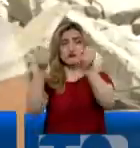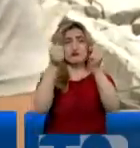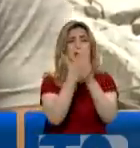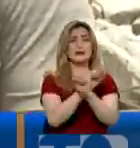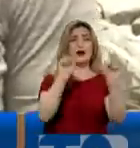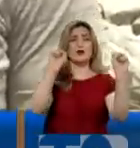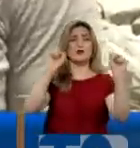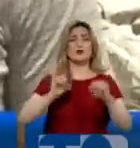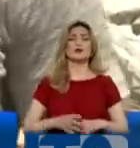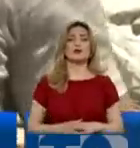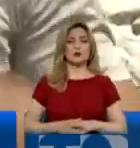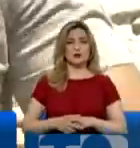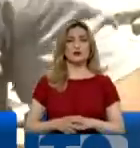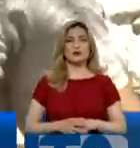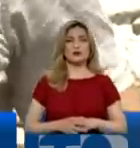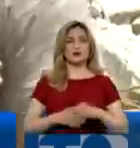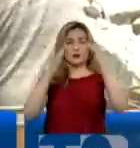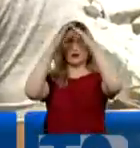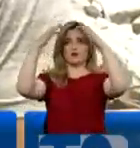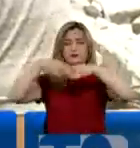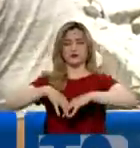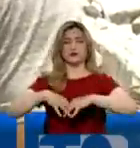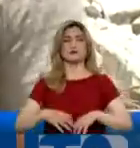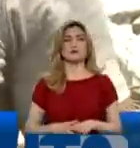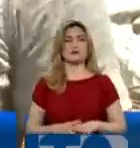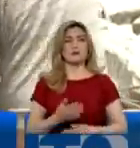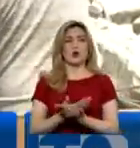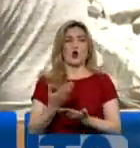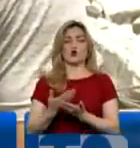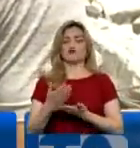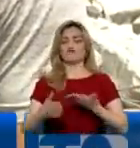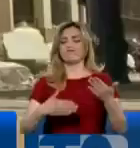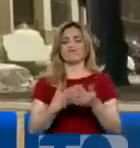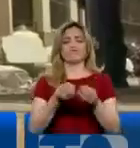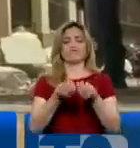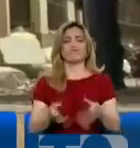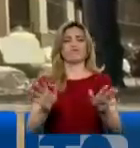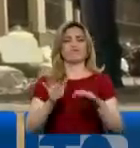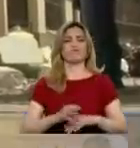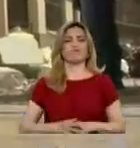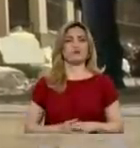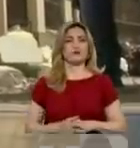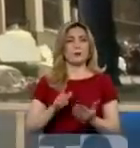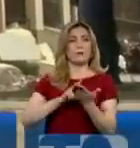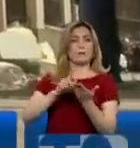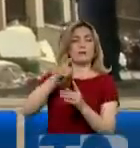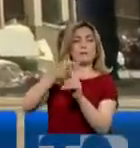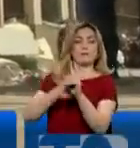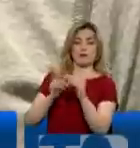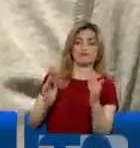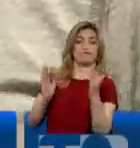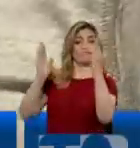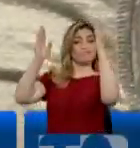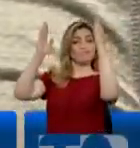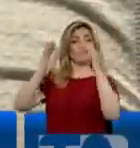observar la casa se destruyó completamente mis cosas perdí todo me quedé en la calle él era uno de los arrendatarios de la edificación